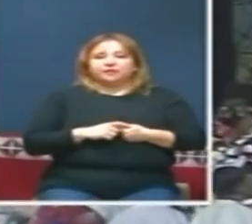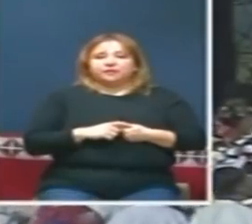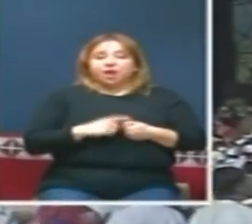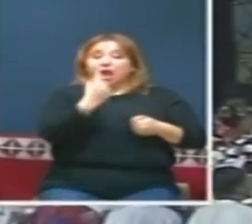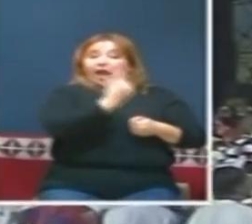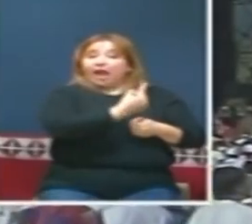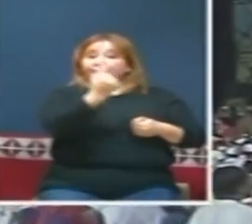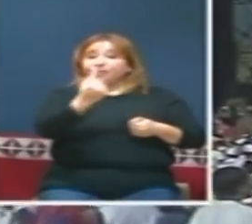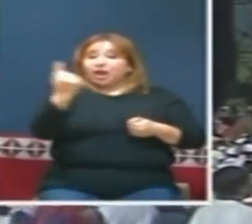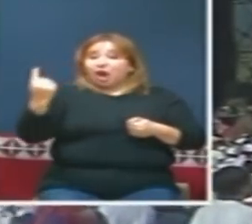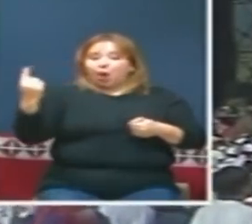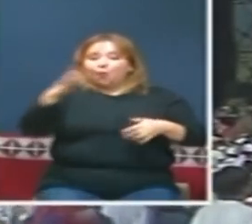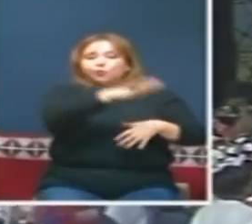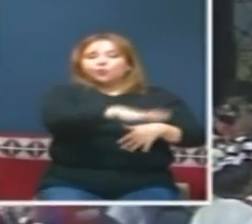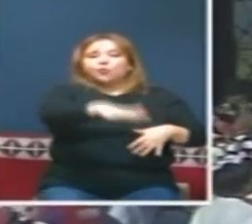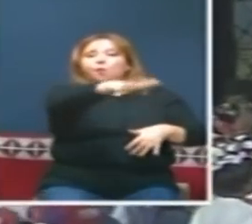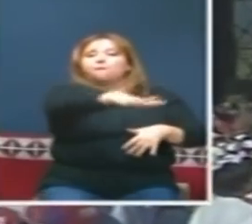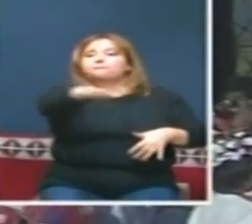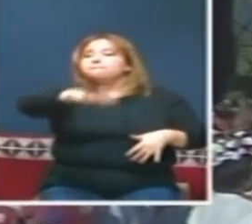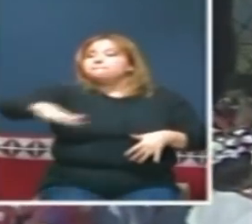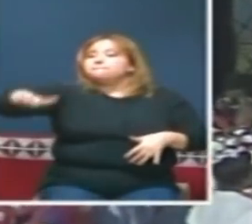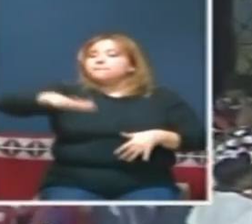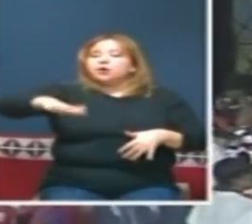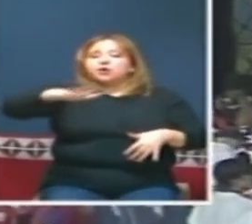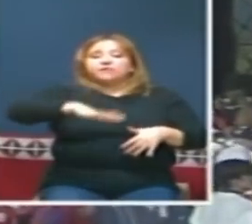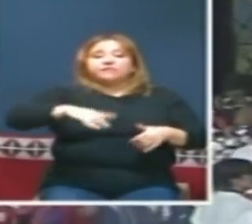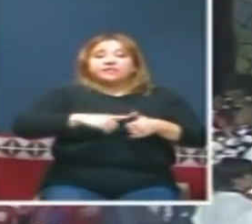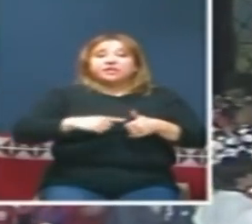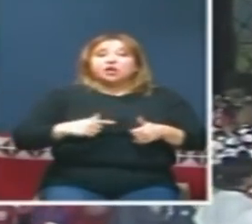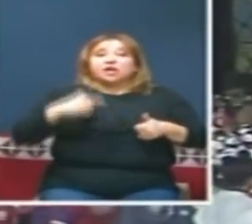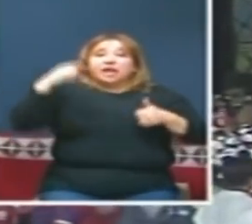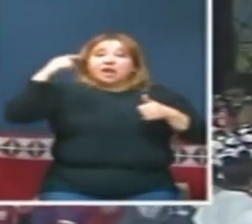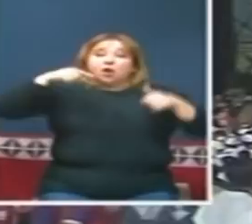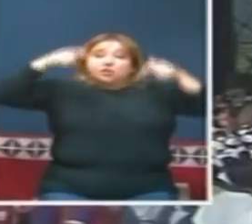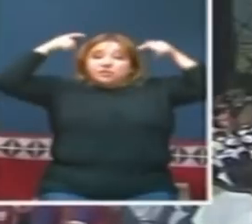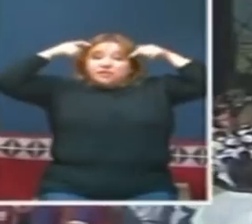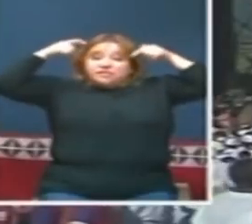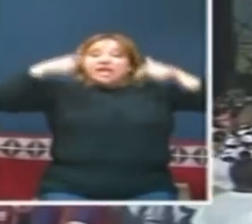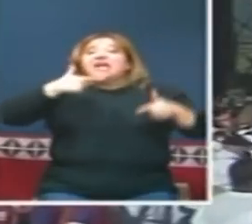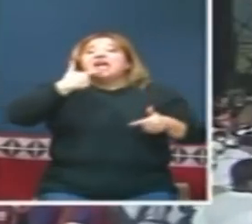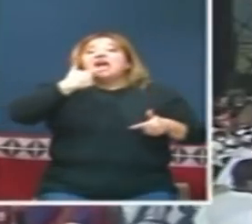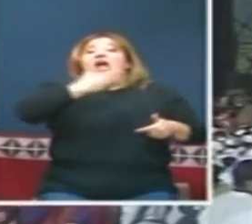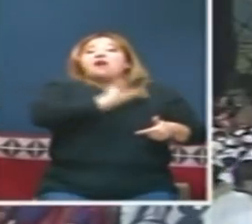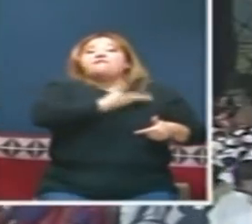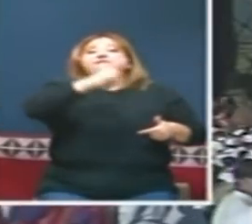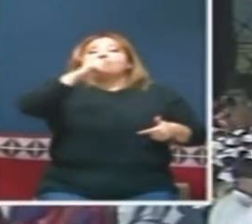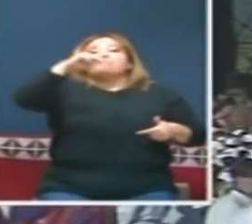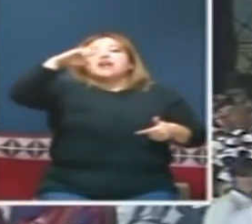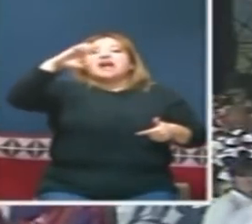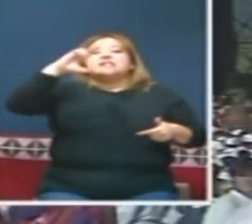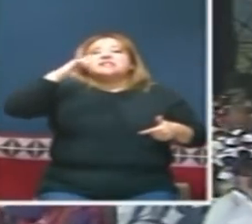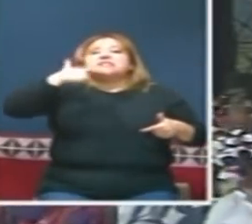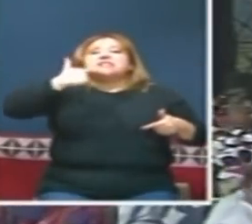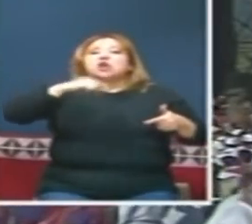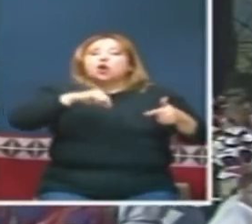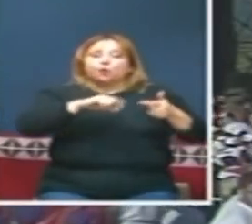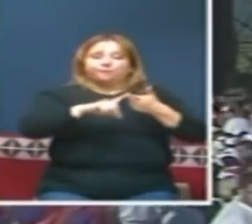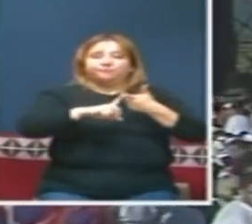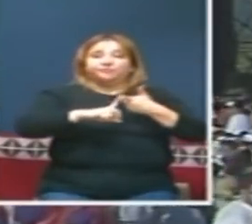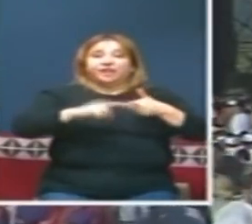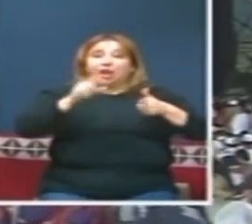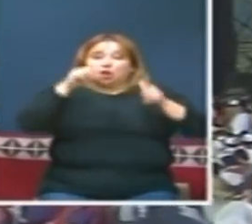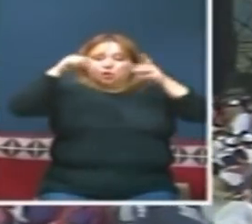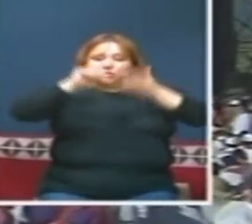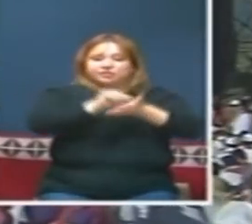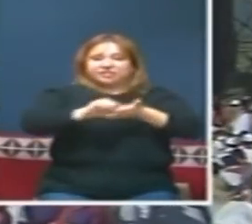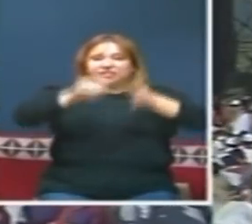cada uno de nuestros pueblos presentes. Está San Francisco Solano por allí, está la imagen de Nuestra Señora